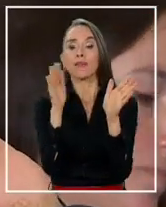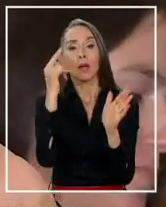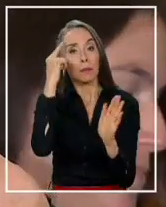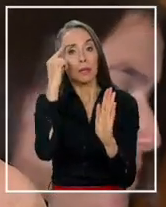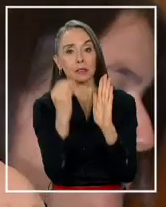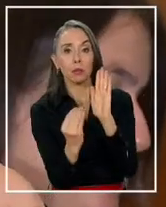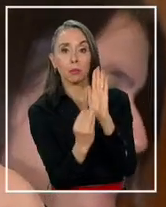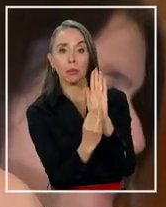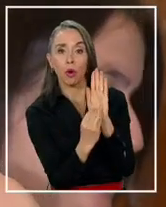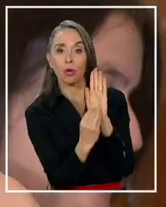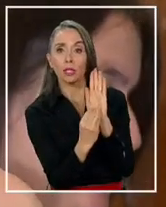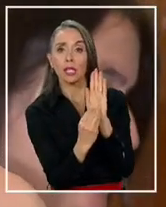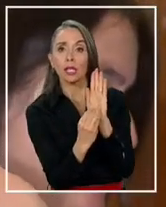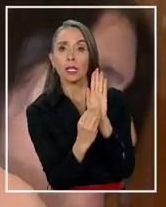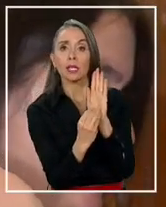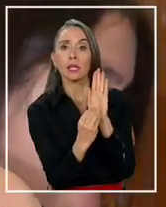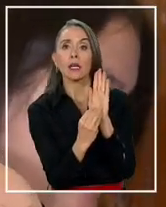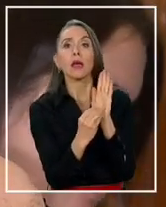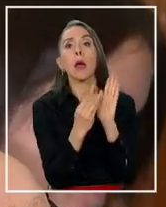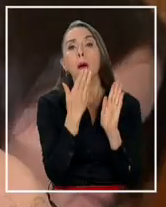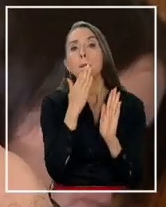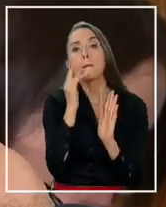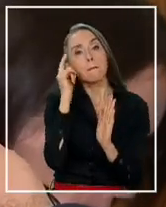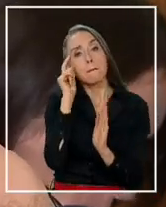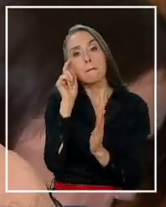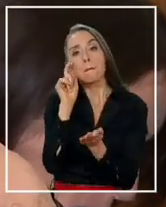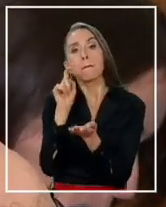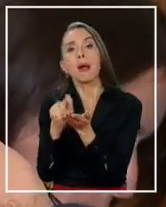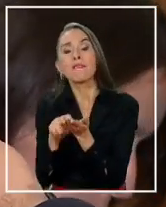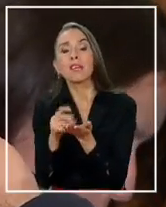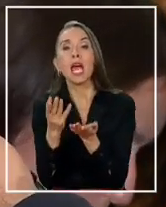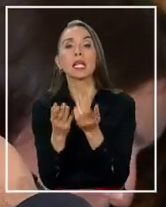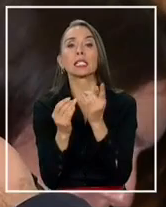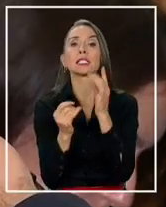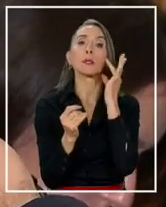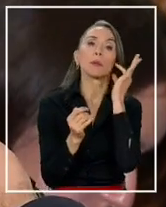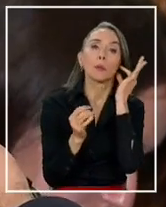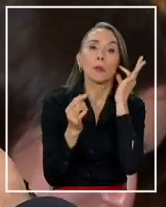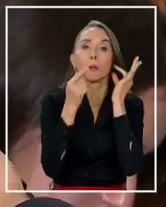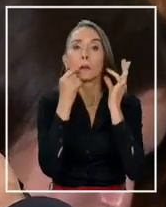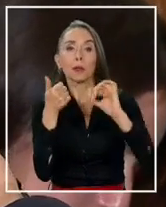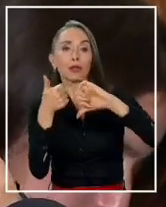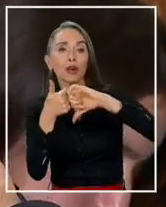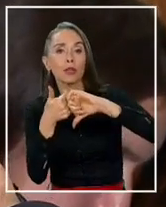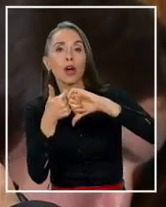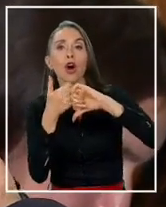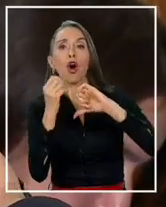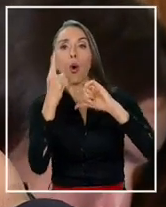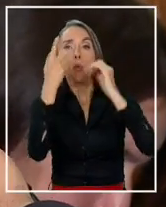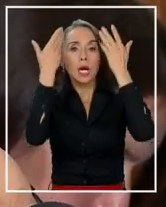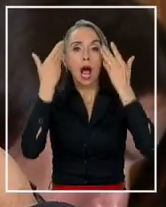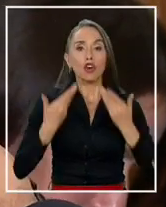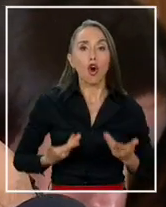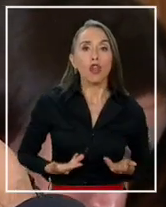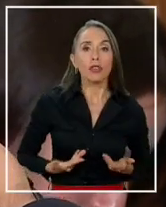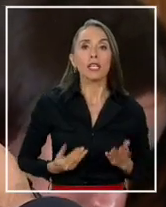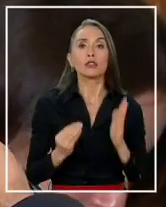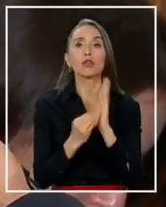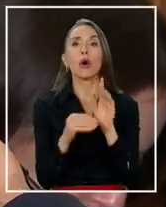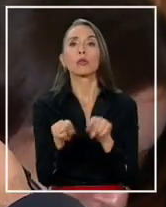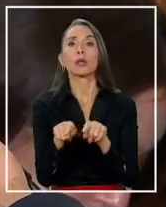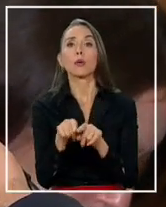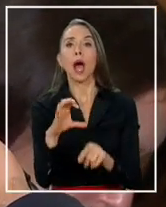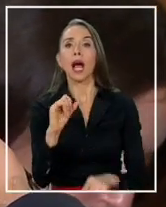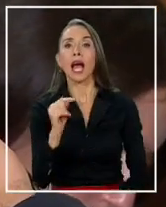que establecer ciertas preferencias en razón del género o en razón de una condición determinada, como si fuese una